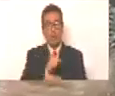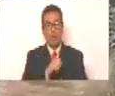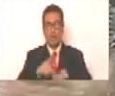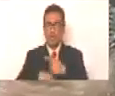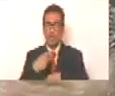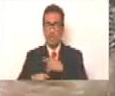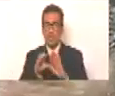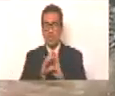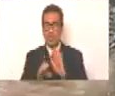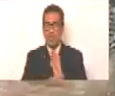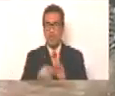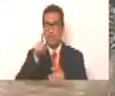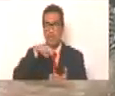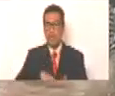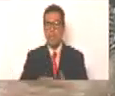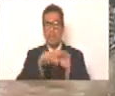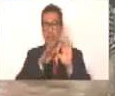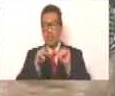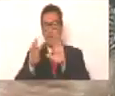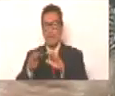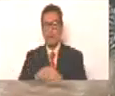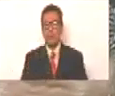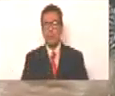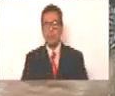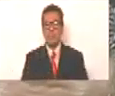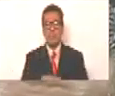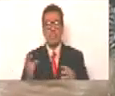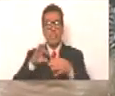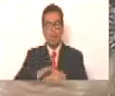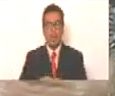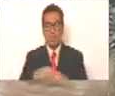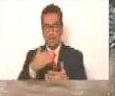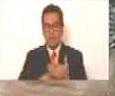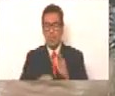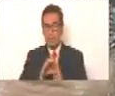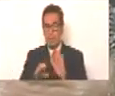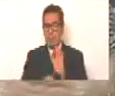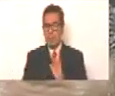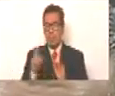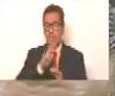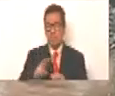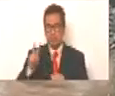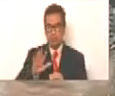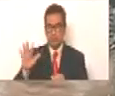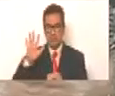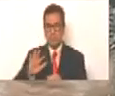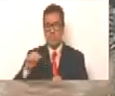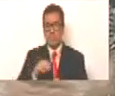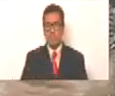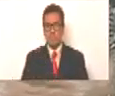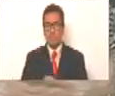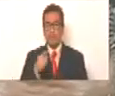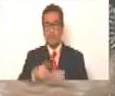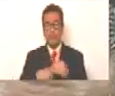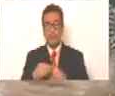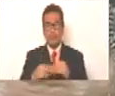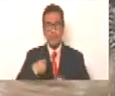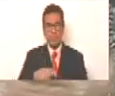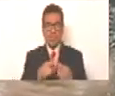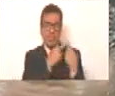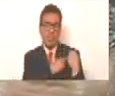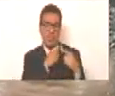año 1999 se incluyeron en la Constitución de la República Bolivariana de Venezuela, disposiciones que representan el resultado